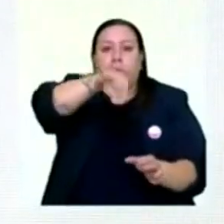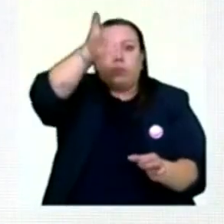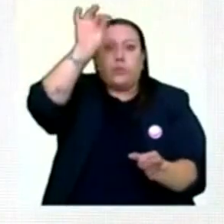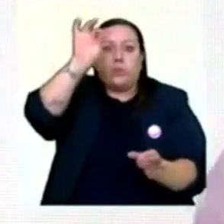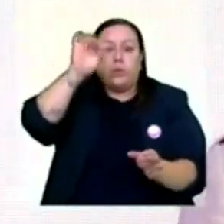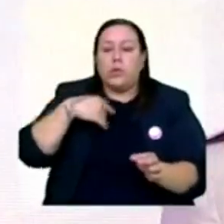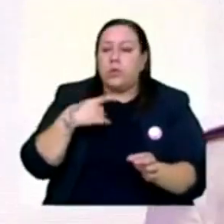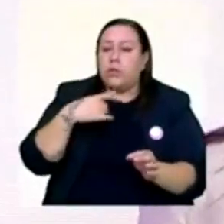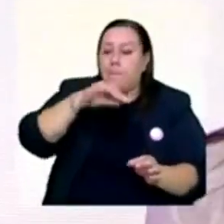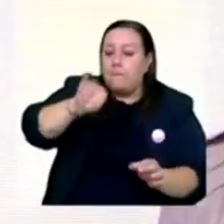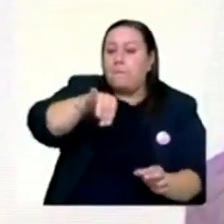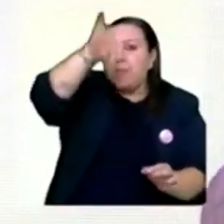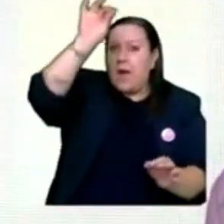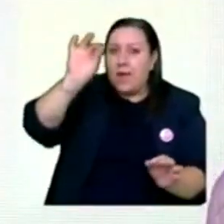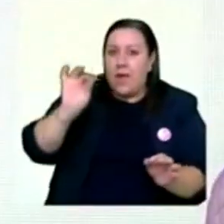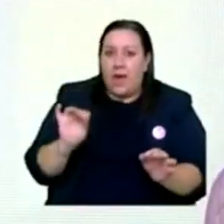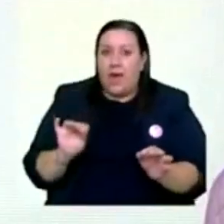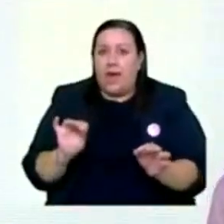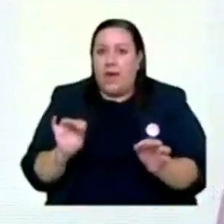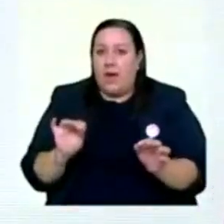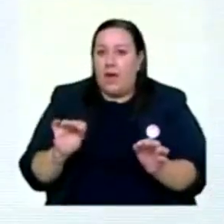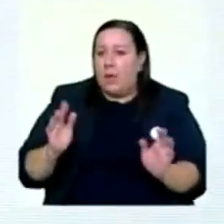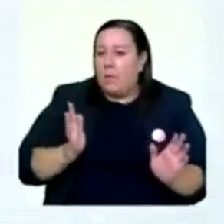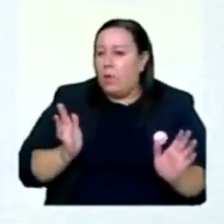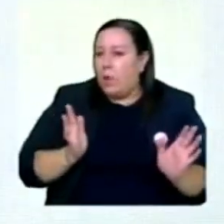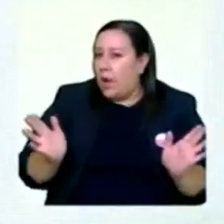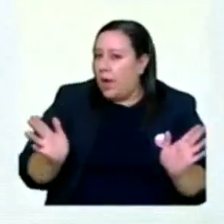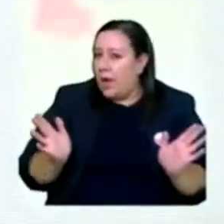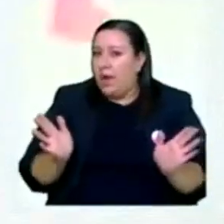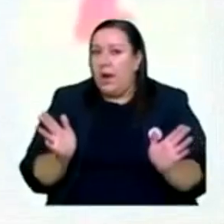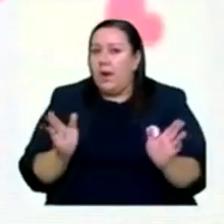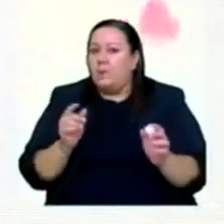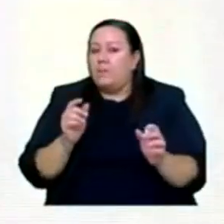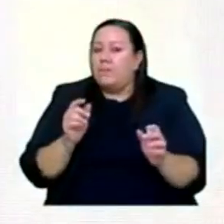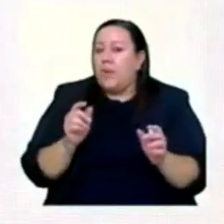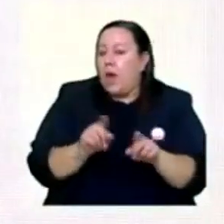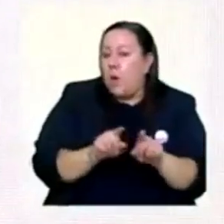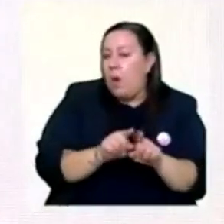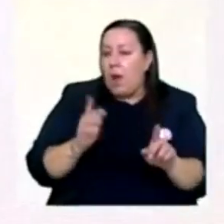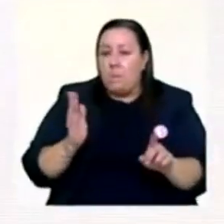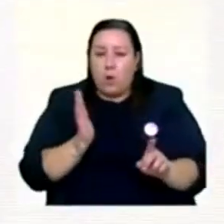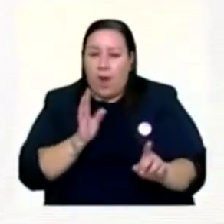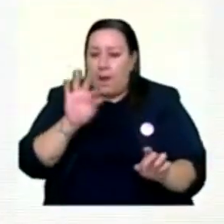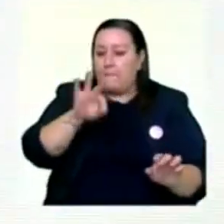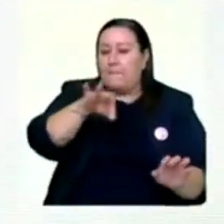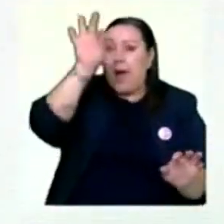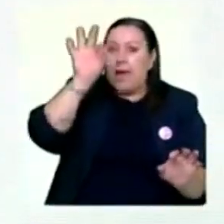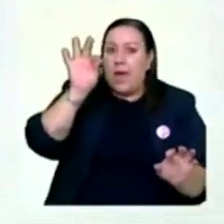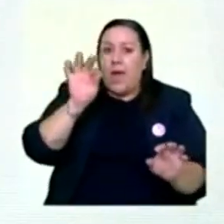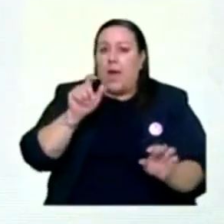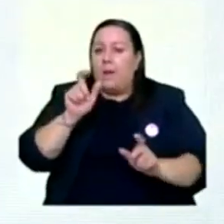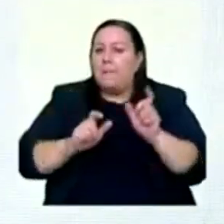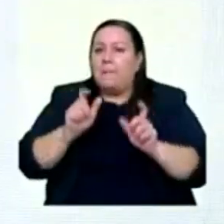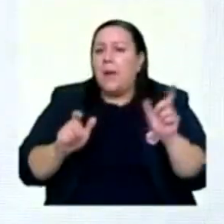digo magia, ¿no? Magia, mujer, sinónimo de mujer. Sí. Magia. Jálate. Esa gente que... Ese